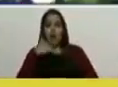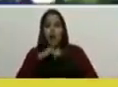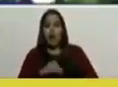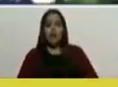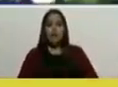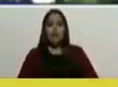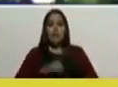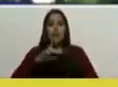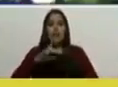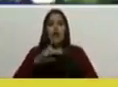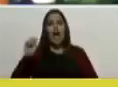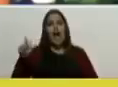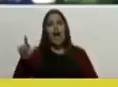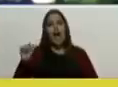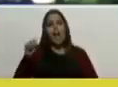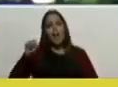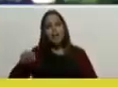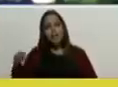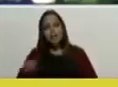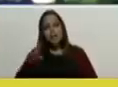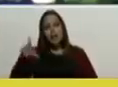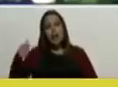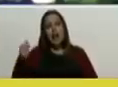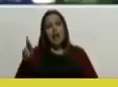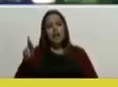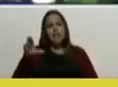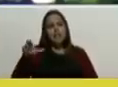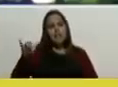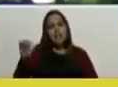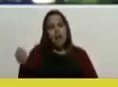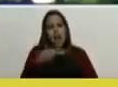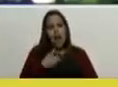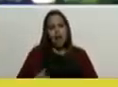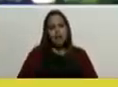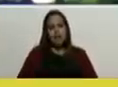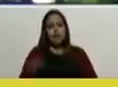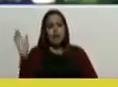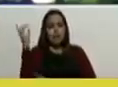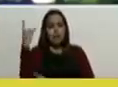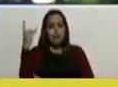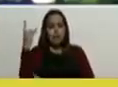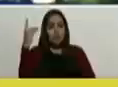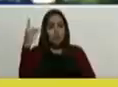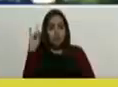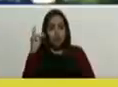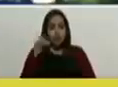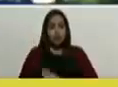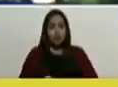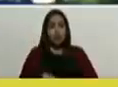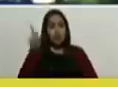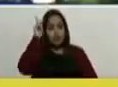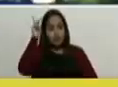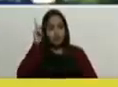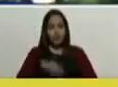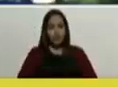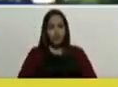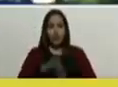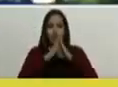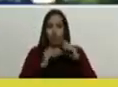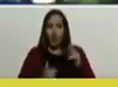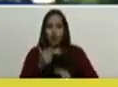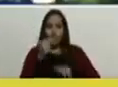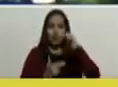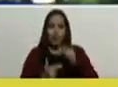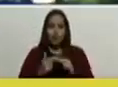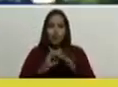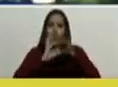García, etcétera, en toda esa construcción de la arquitectura inicial de UNASUR. Y yo les puedo